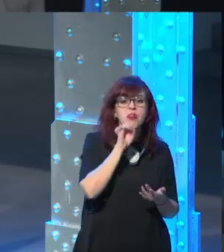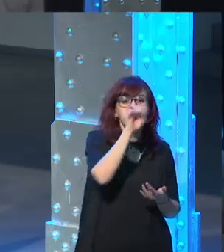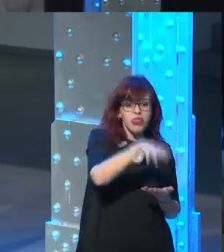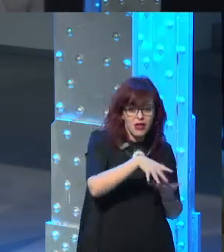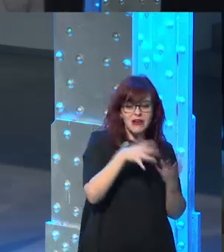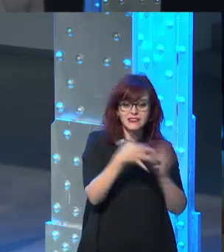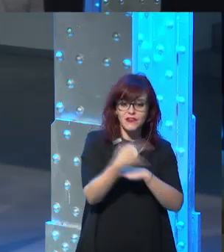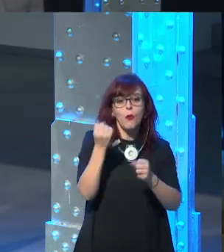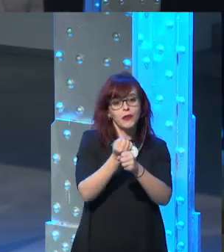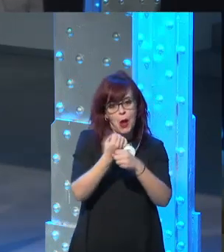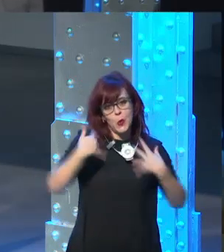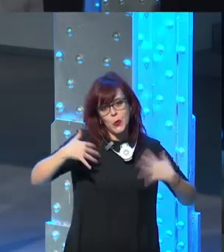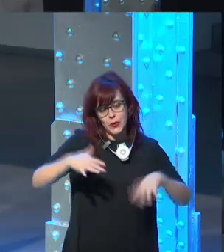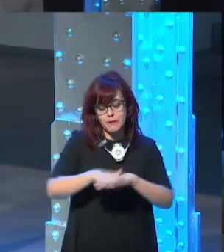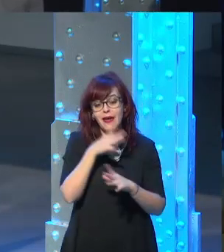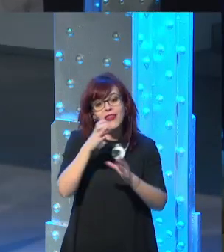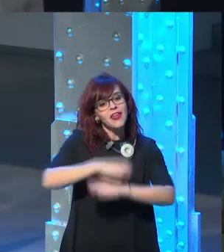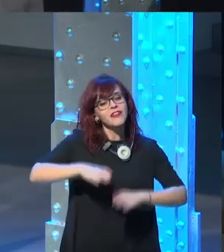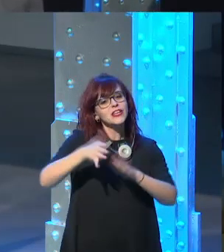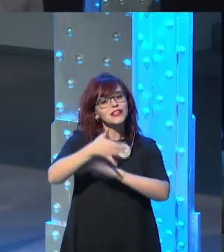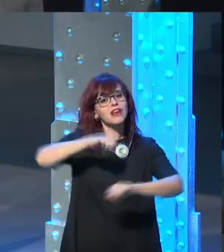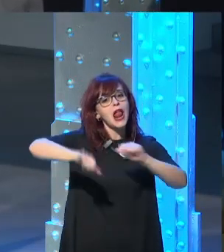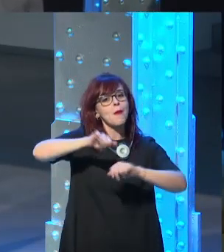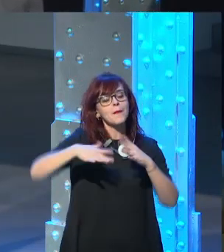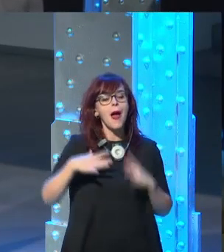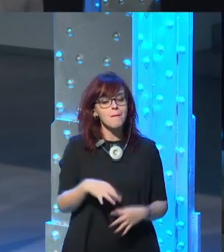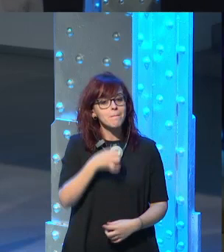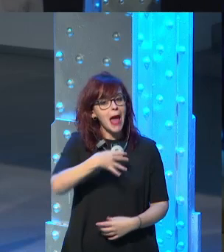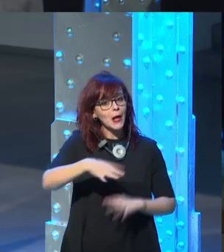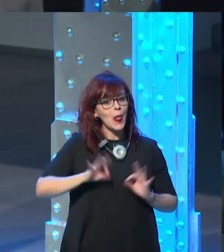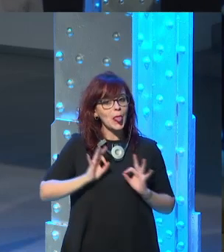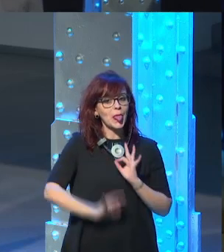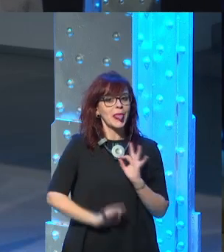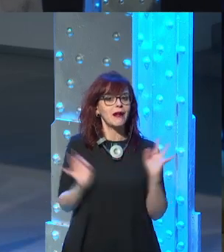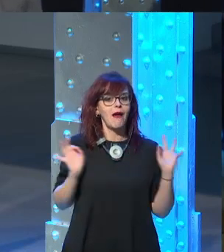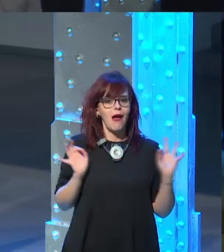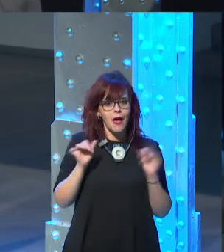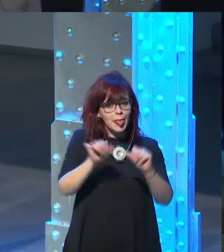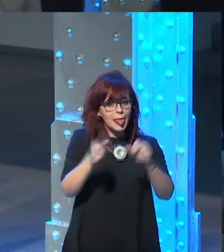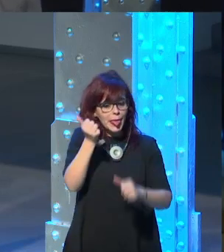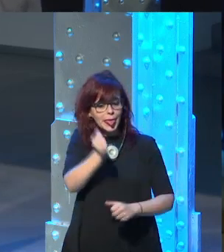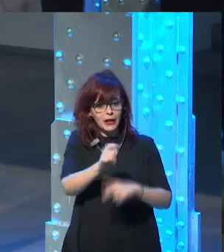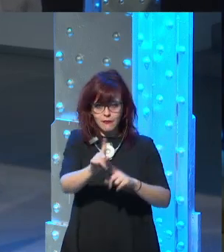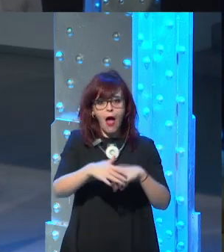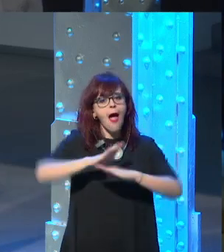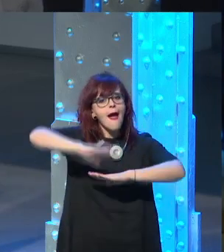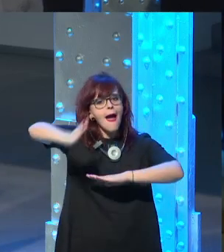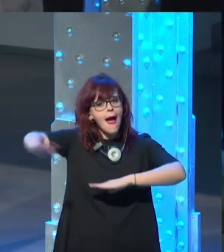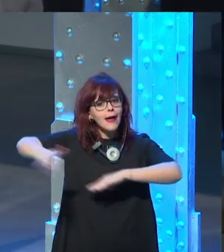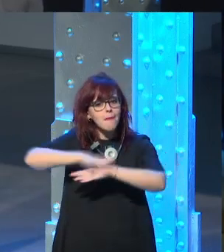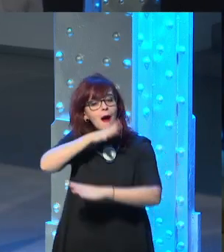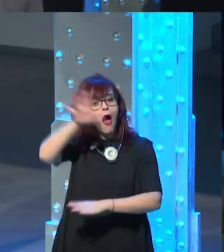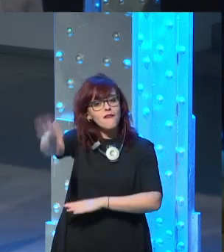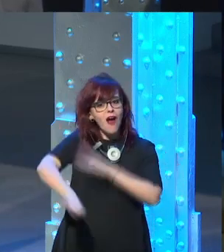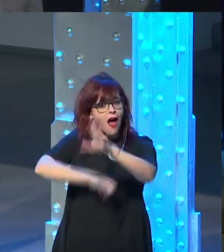trabajo duro de campo, que los científicos no están siempre ahí en el laboratorio con su batita blanca impolutos. No. Ellos van al campo a recoger todo